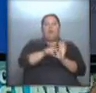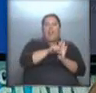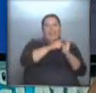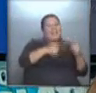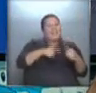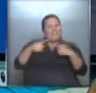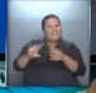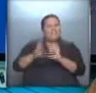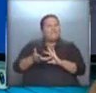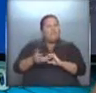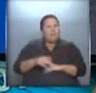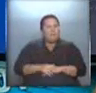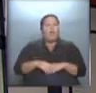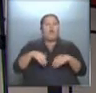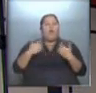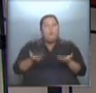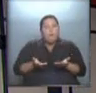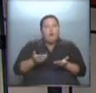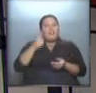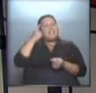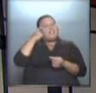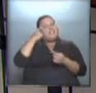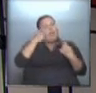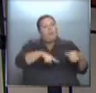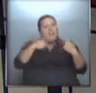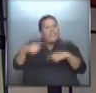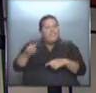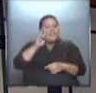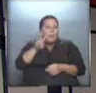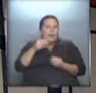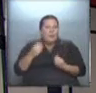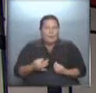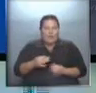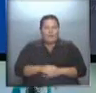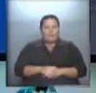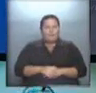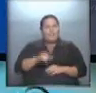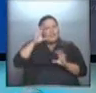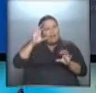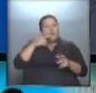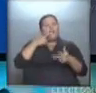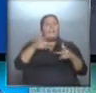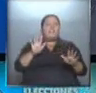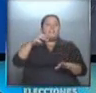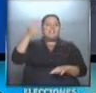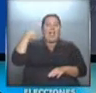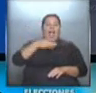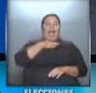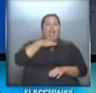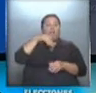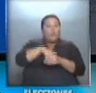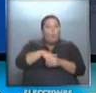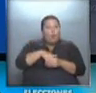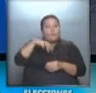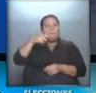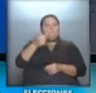legisladores, digamos. Por eso son lecturas distintas las que deben también hacerse. Ahora recordemos también que se dijo que las PASO en un momento eran como